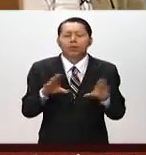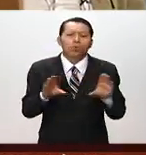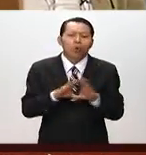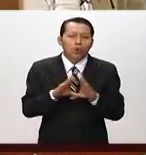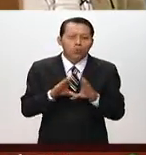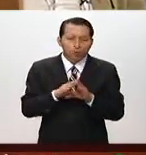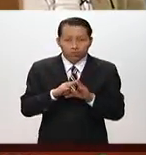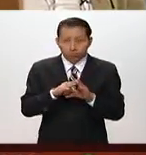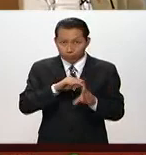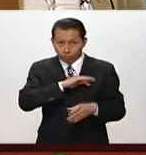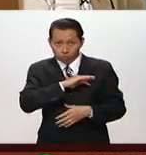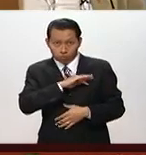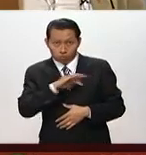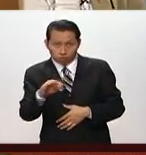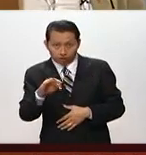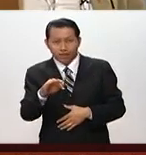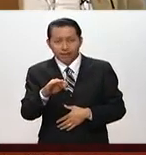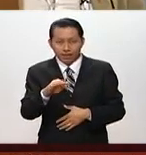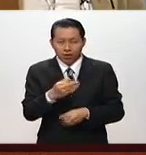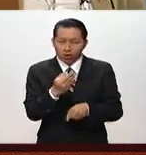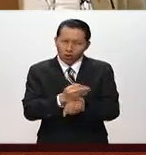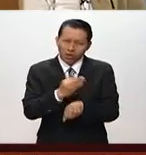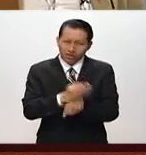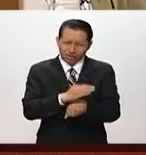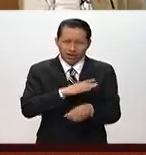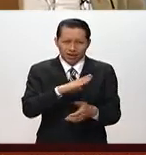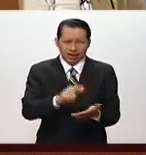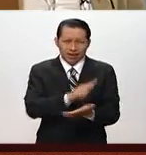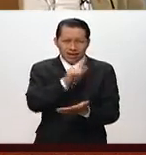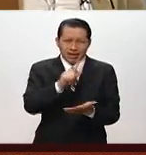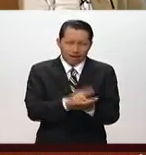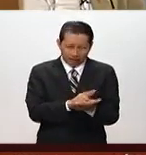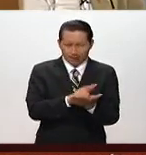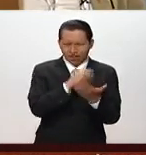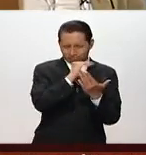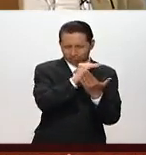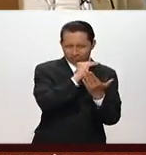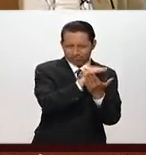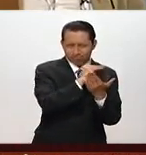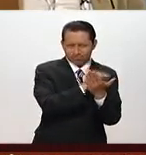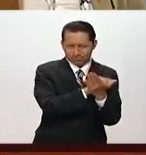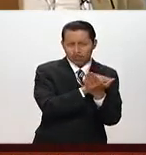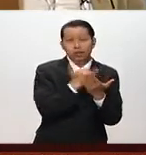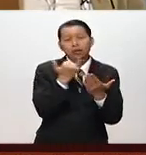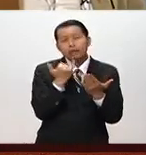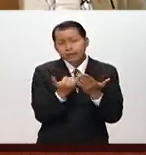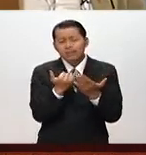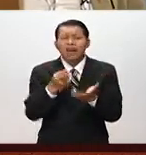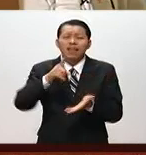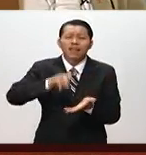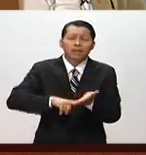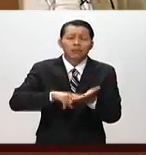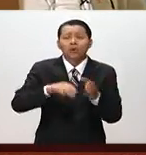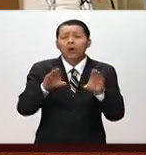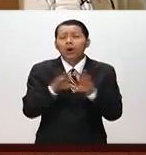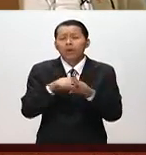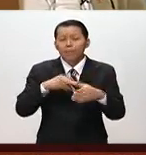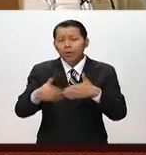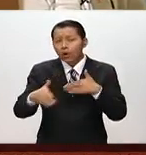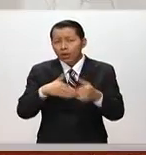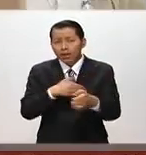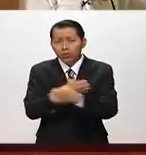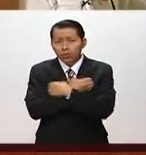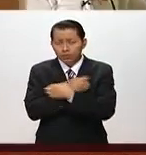la revisión del actual marco legal y las definiciones sustantivas sobre el modelo